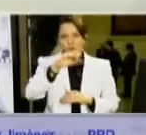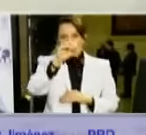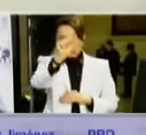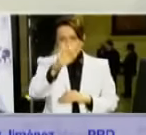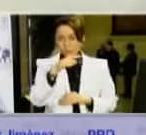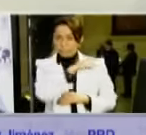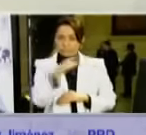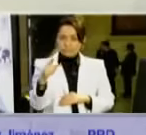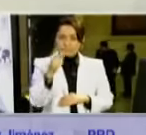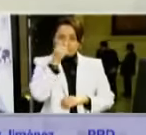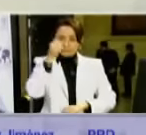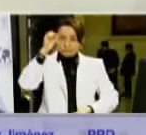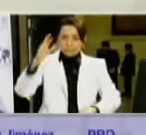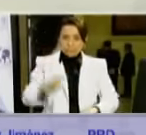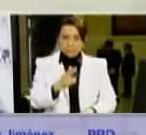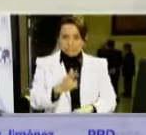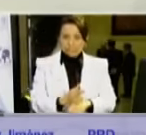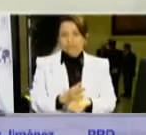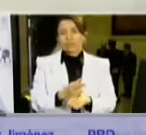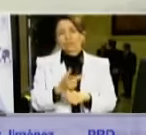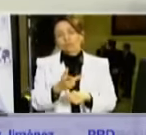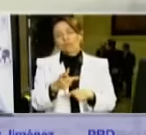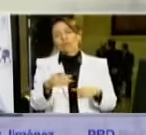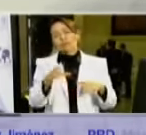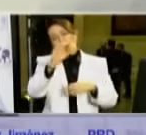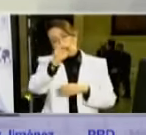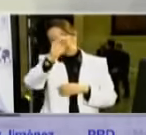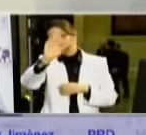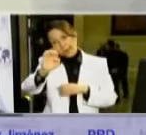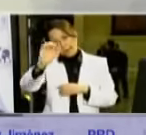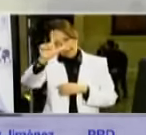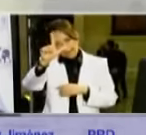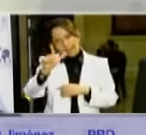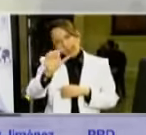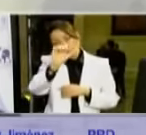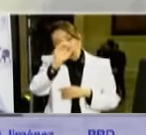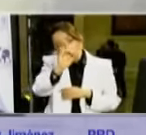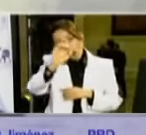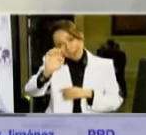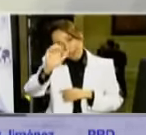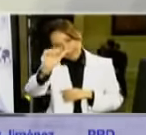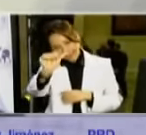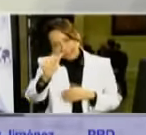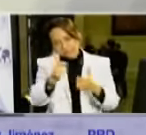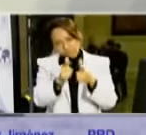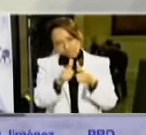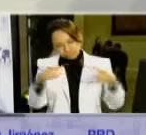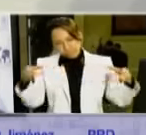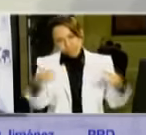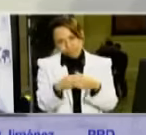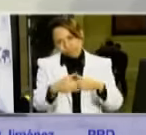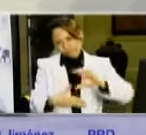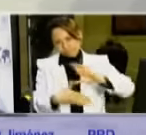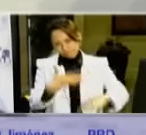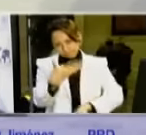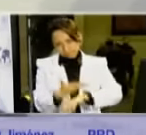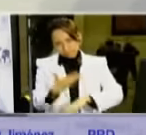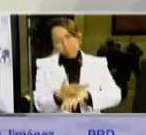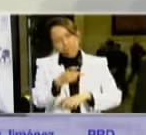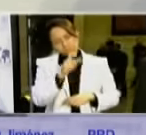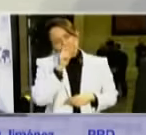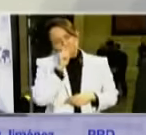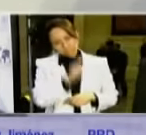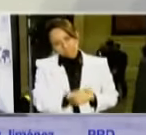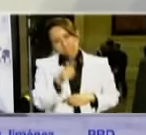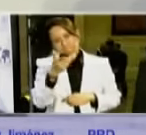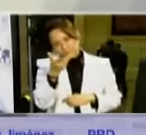Organización de Estados Americanos, y bueno, quiero saludar también aquí al senador Juan Carlos Romero Hicks, presidente de la Comisión